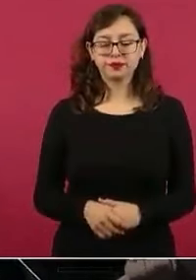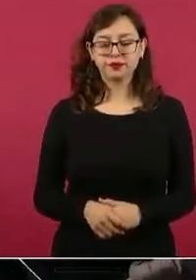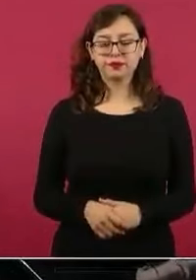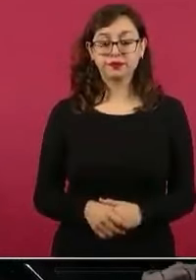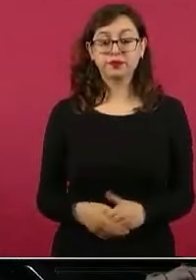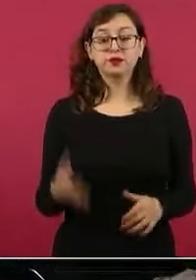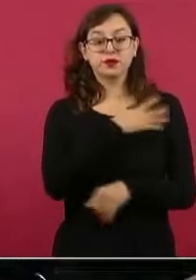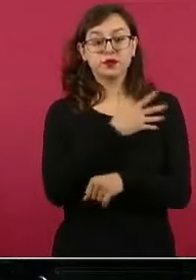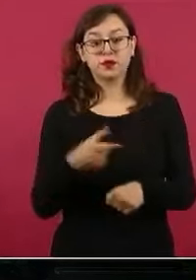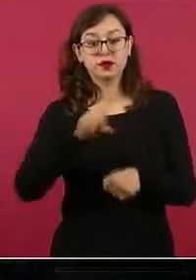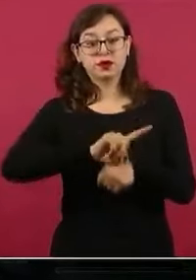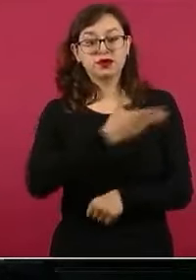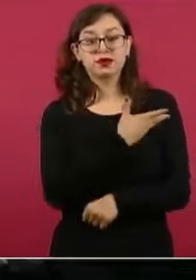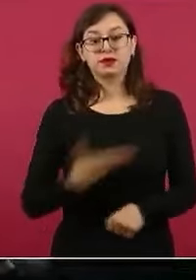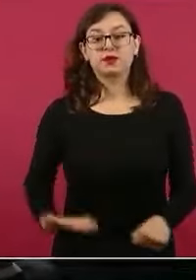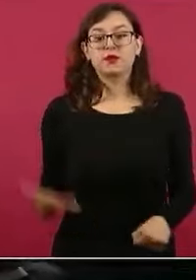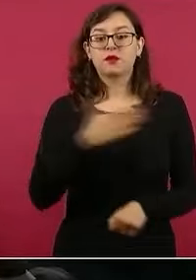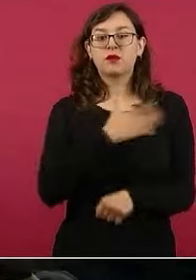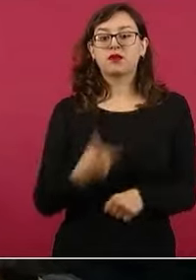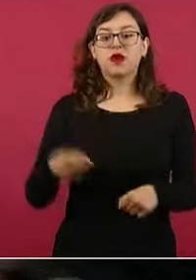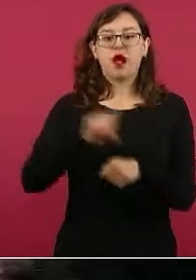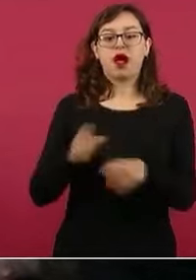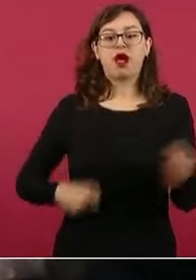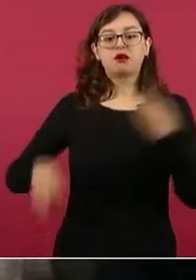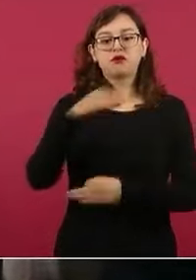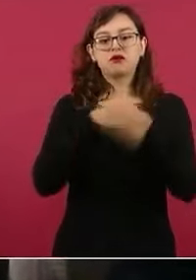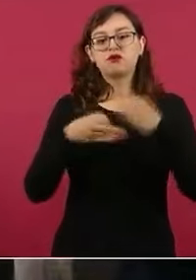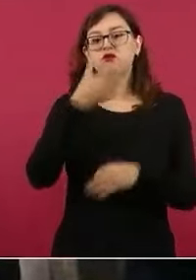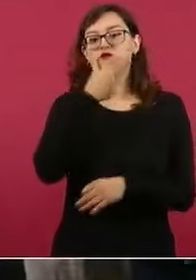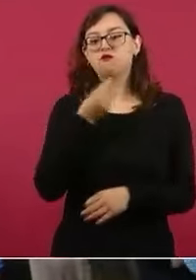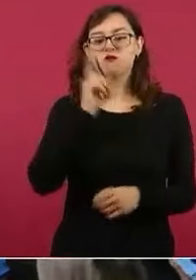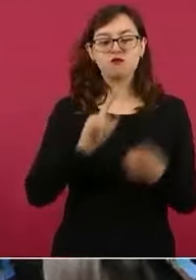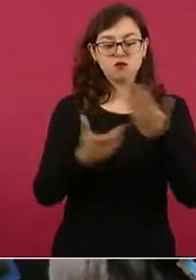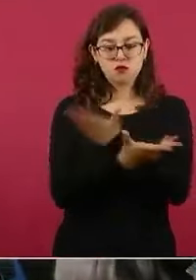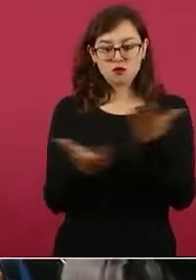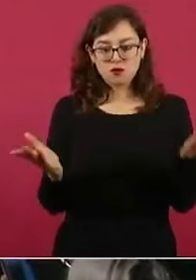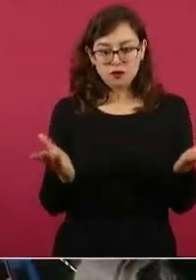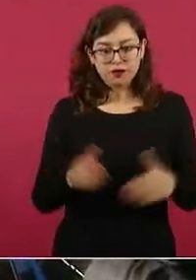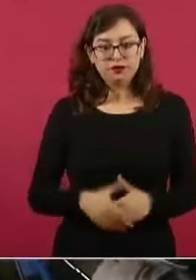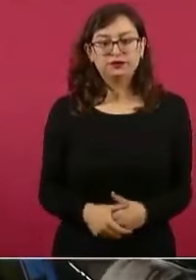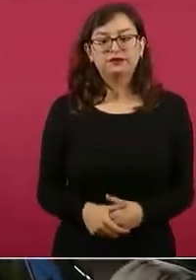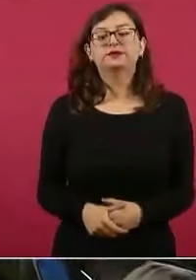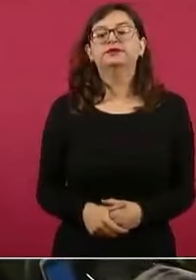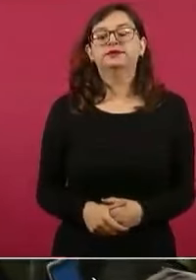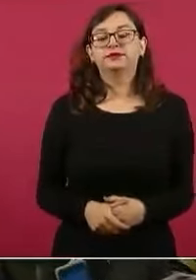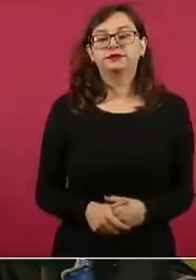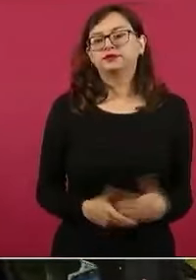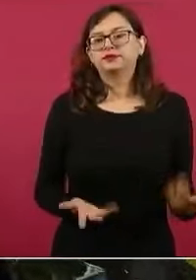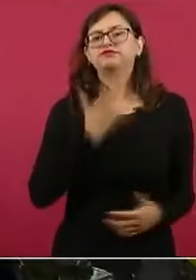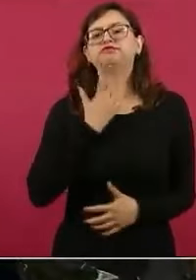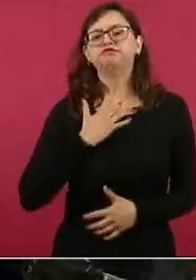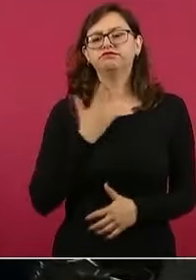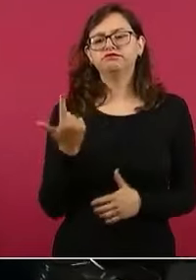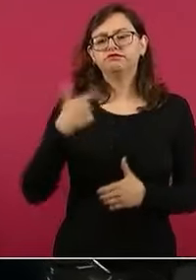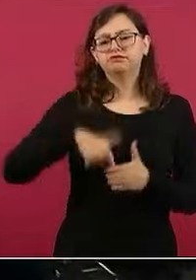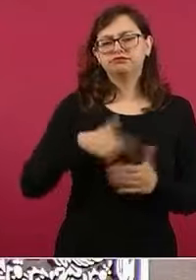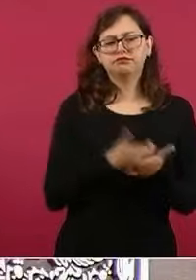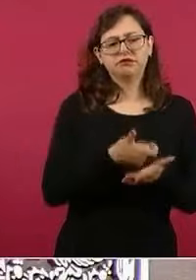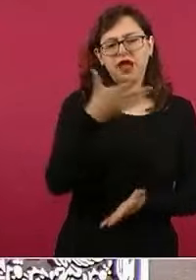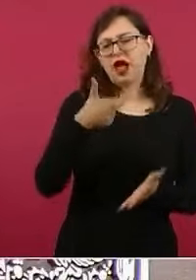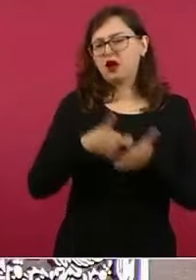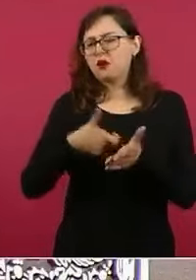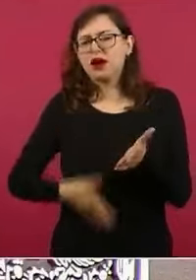días, señor presidente. Buenos días a todas y a todos ustedes. ¿Quién es quién en los precios de los combustibles? Vamos a ver